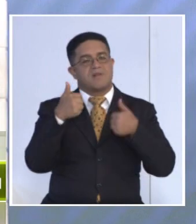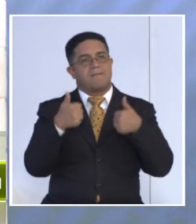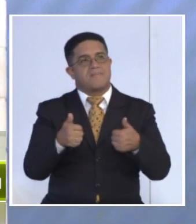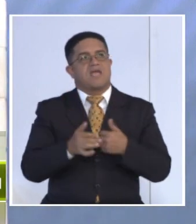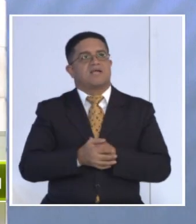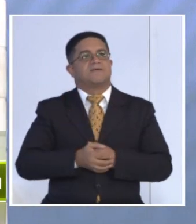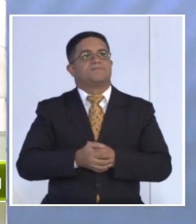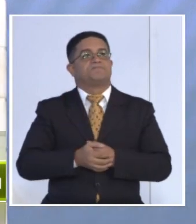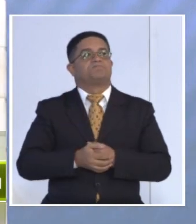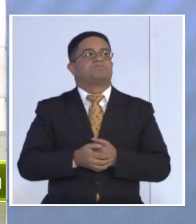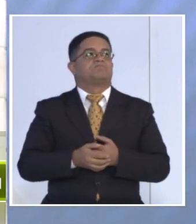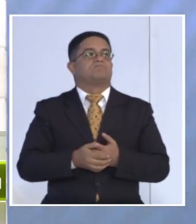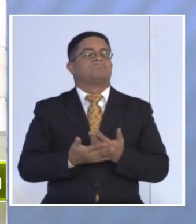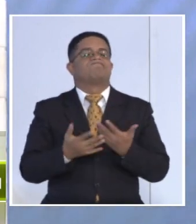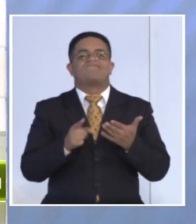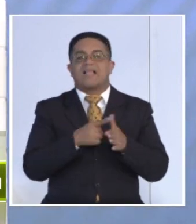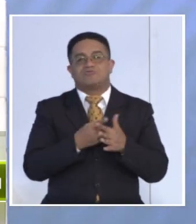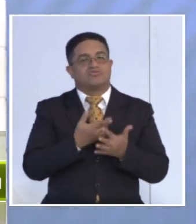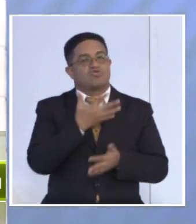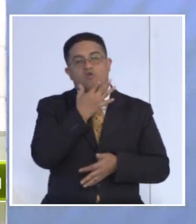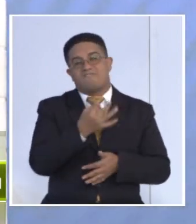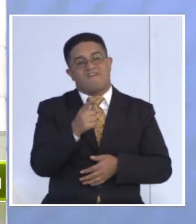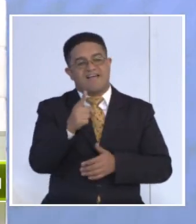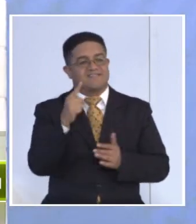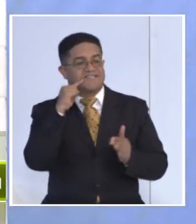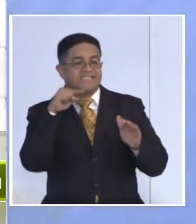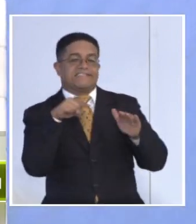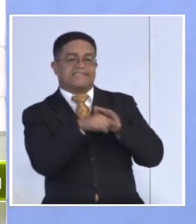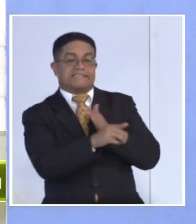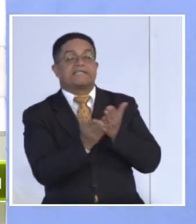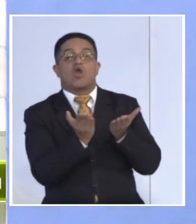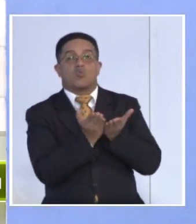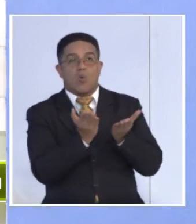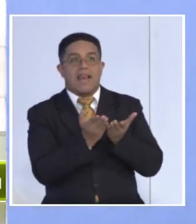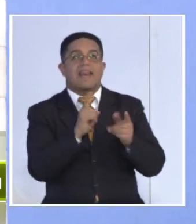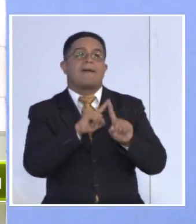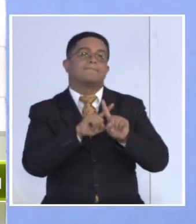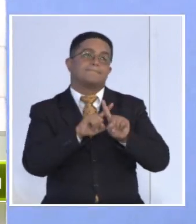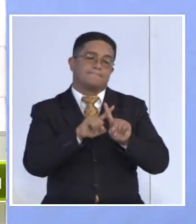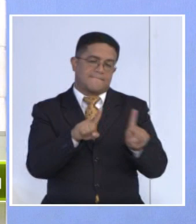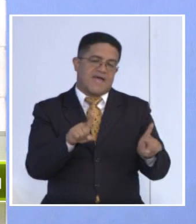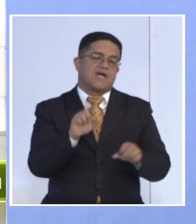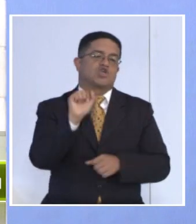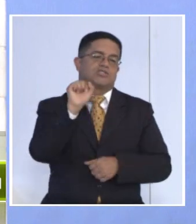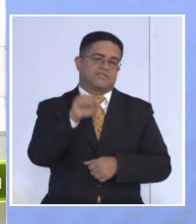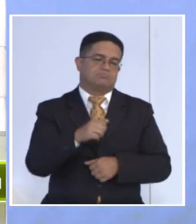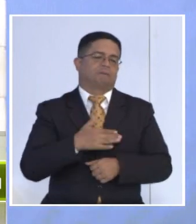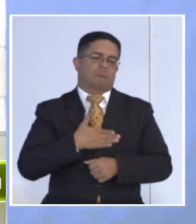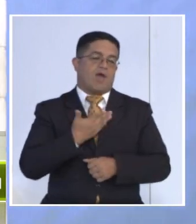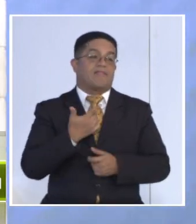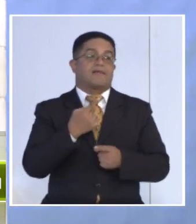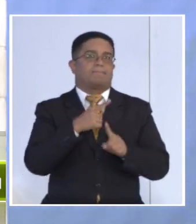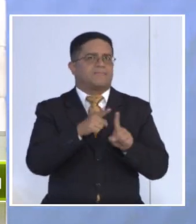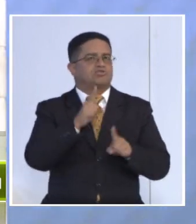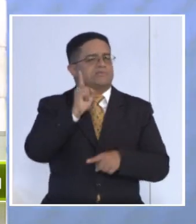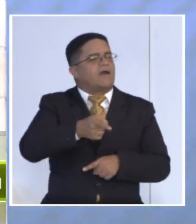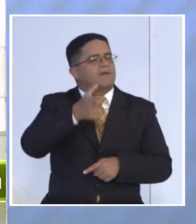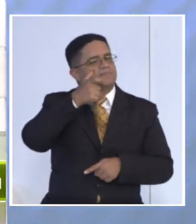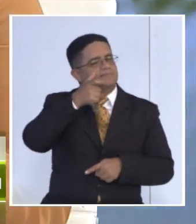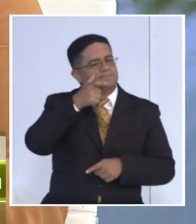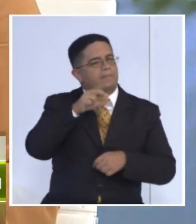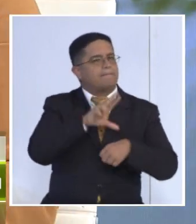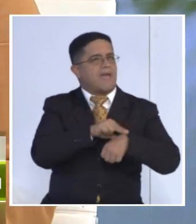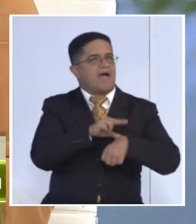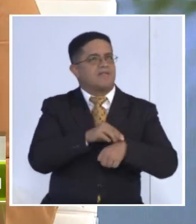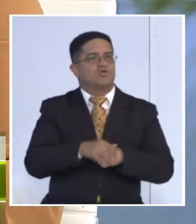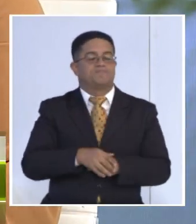posible. Así que no es tan sencillo incorporarlos a su escuela, pero sin duda se incorporan bajo seguimiento, supervisión muy estrecha. Por